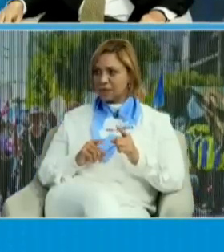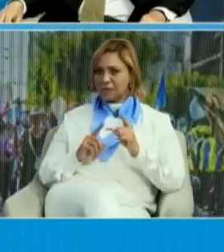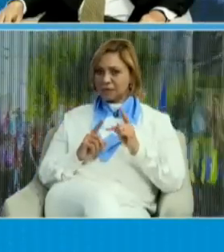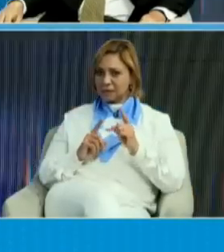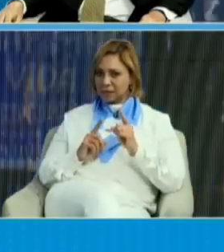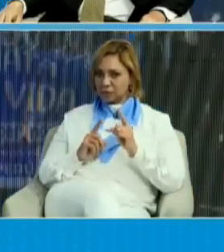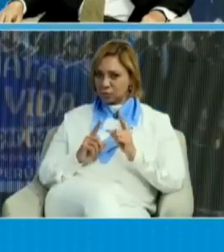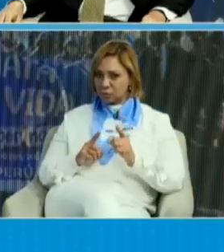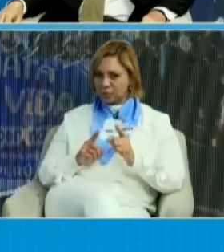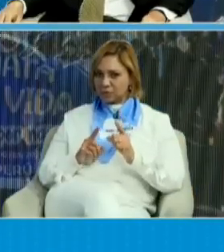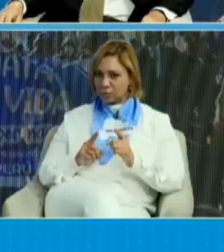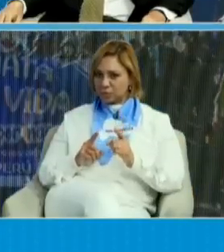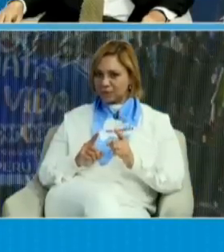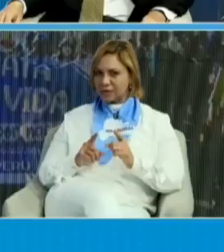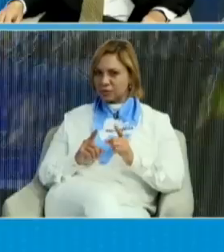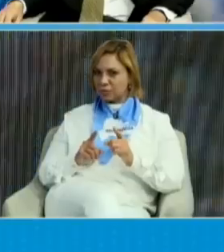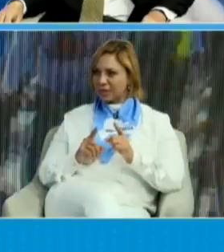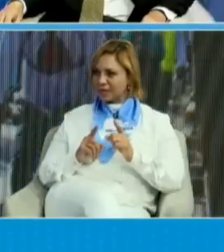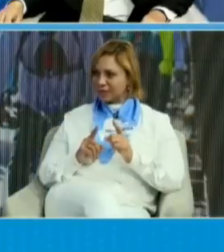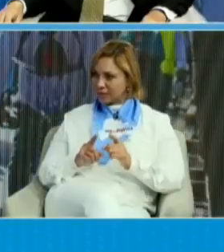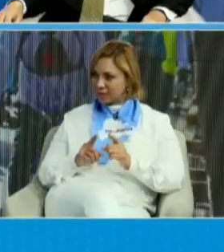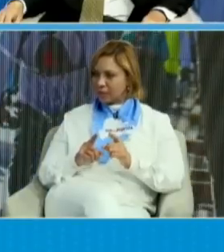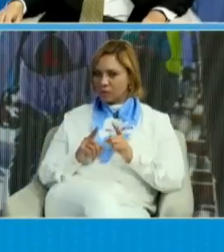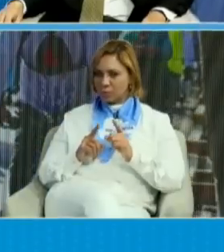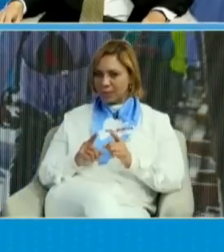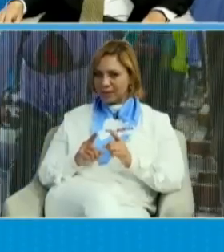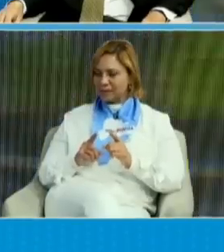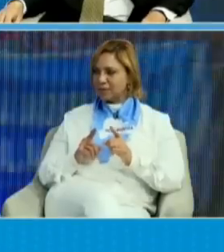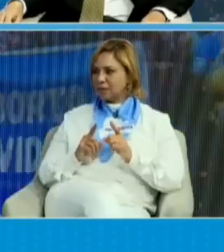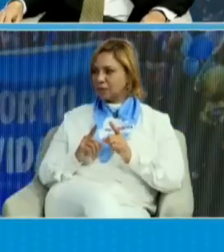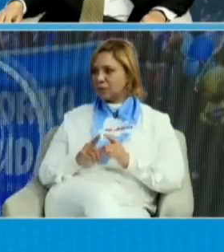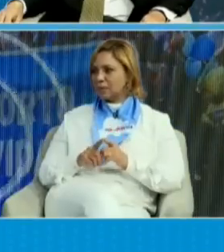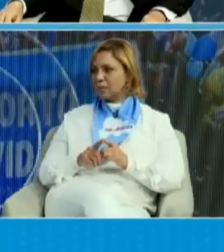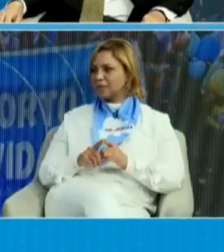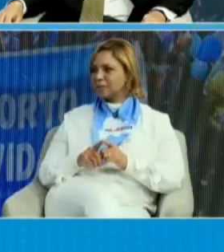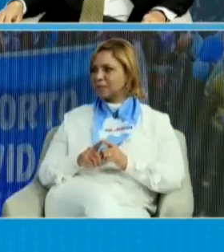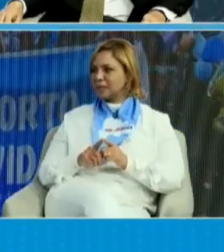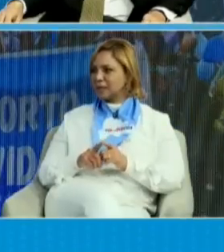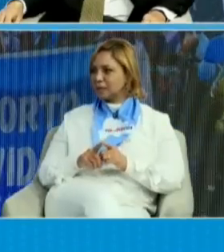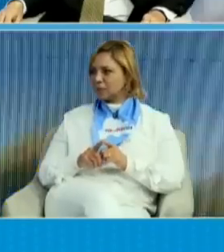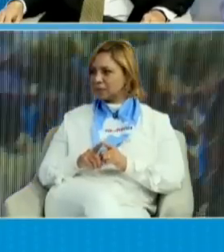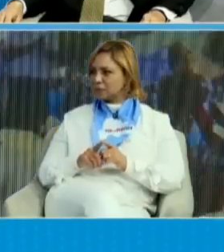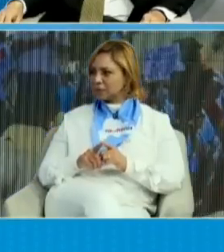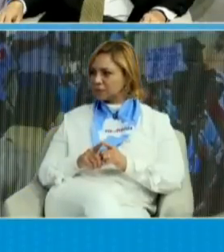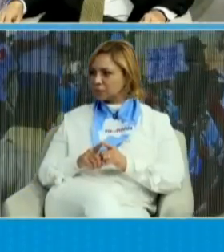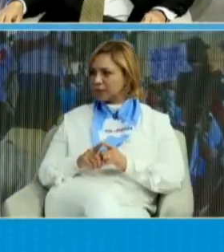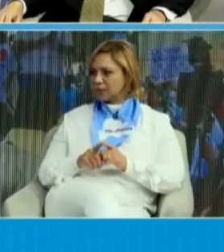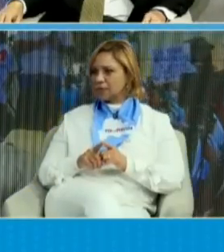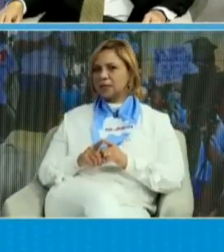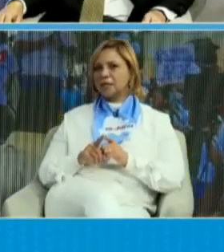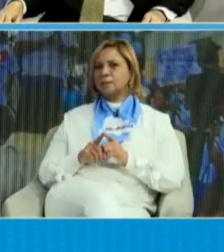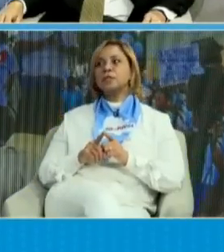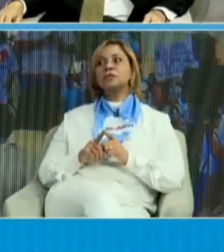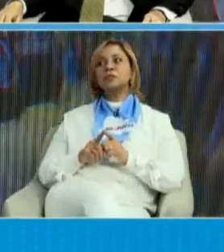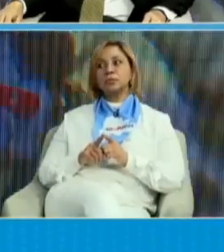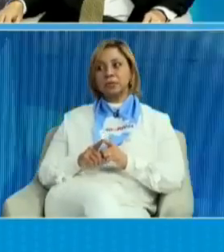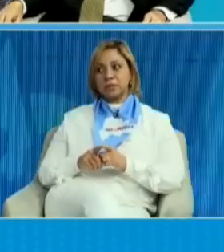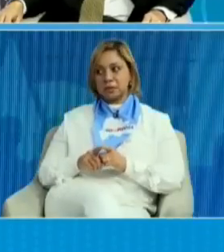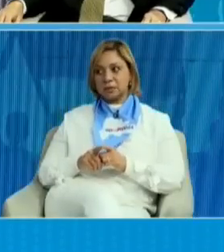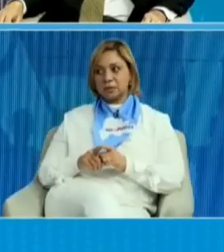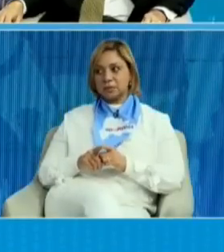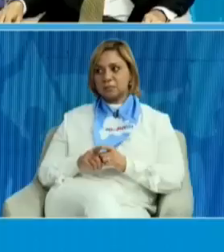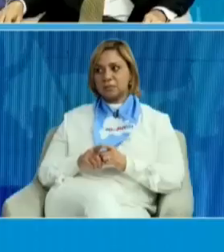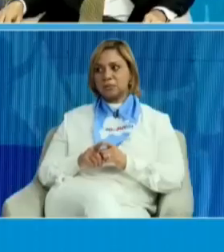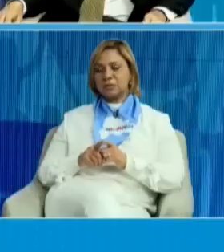resoluciones, y si resolutas cosas que nos van a dañar como país, no la vamos a aceptar en el Congreso Nacional. Y por eso estamos